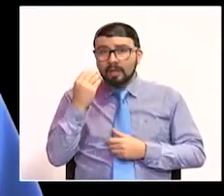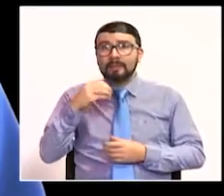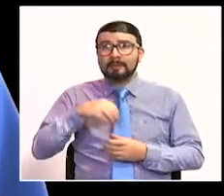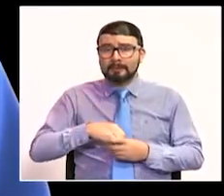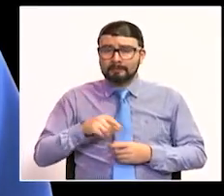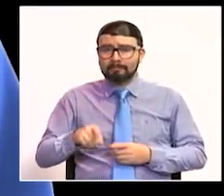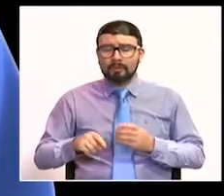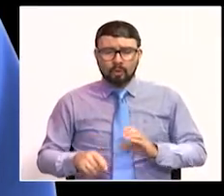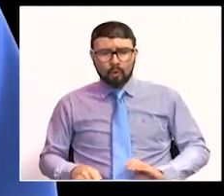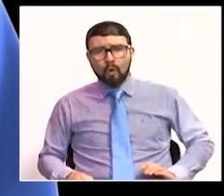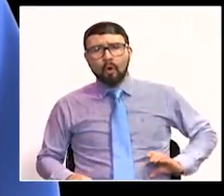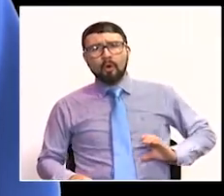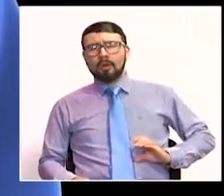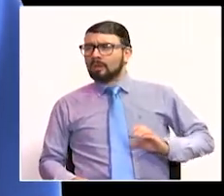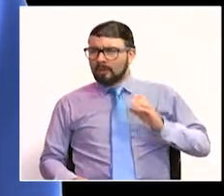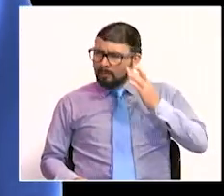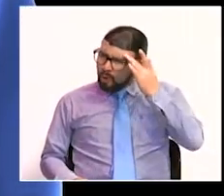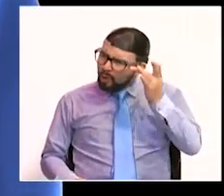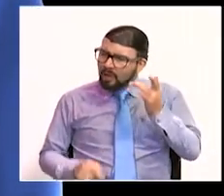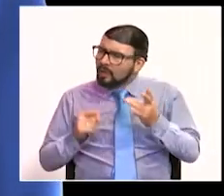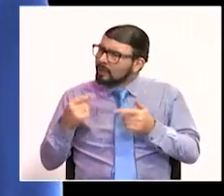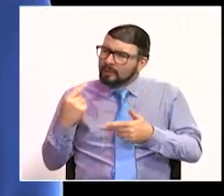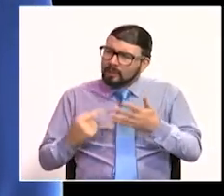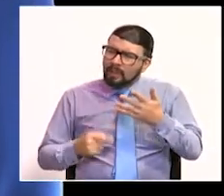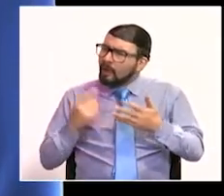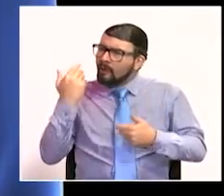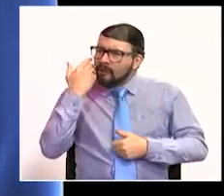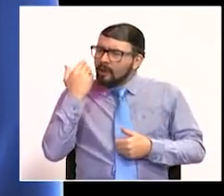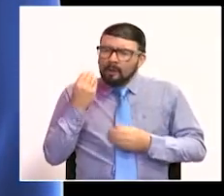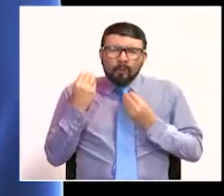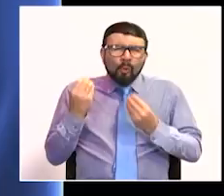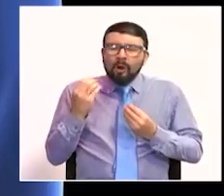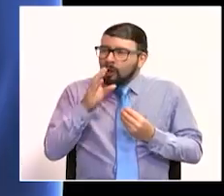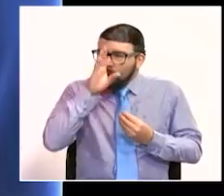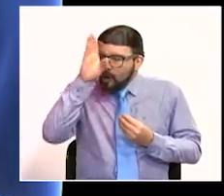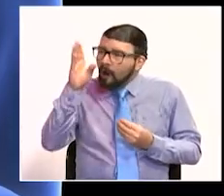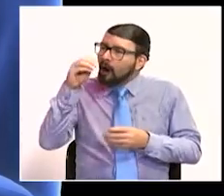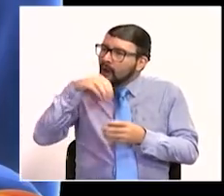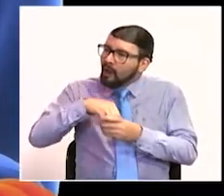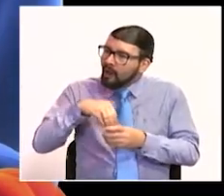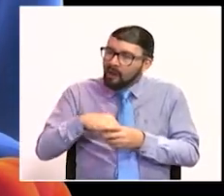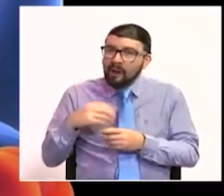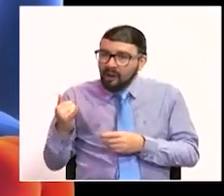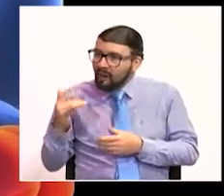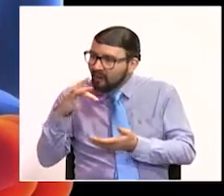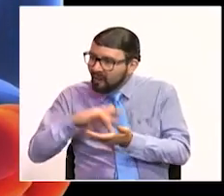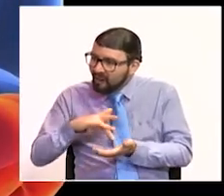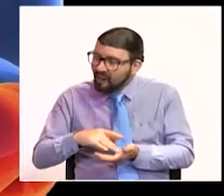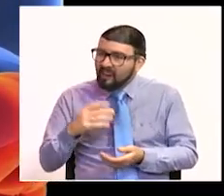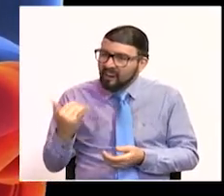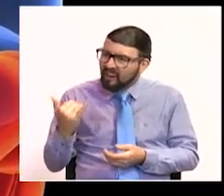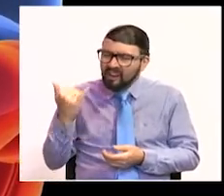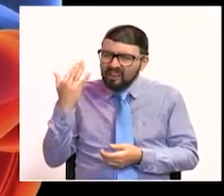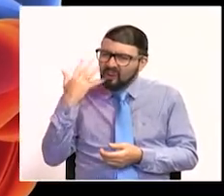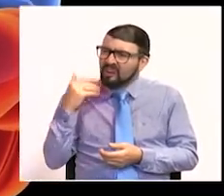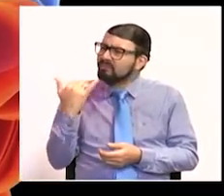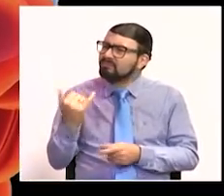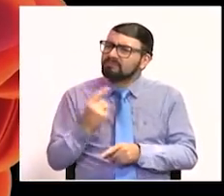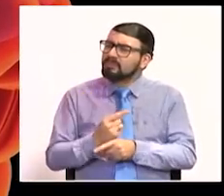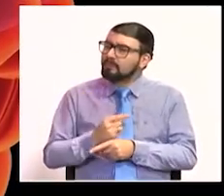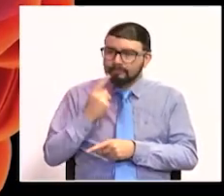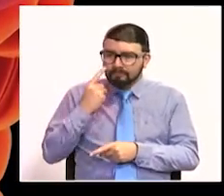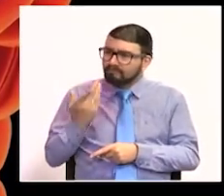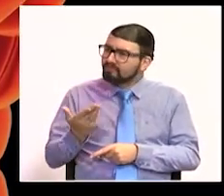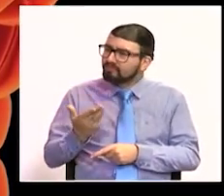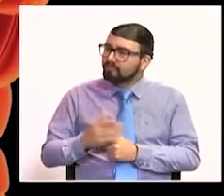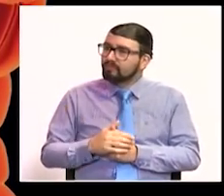¿Por qué, padre? ¿Y cuáles son estas enfermedades tan frecuentes que se presentan y que se ven en consulta a diario? Pues la principal enfermedad del colon es